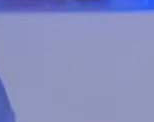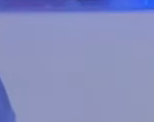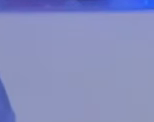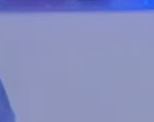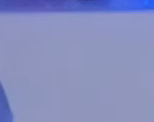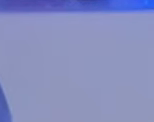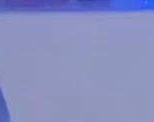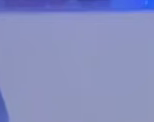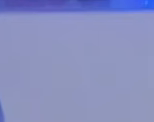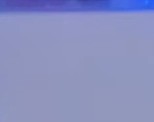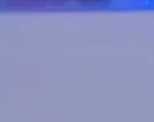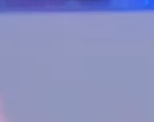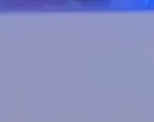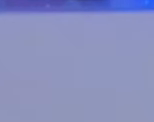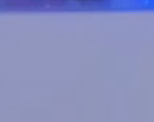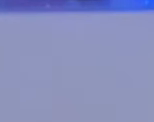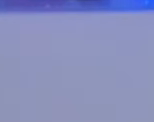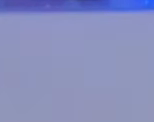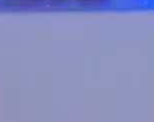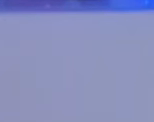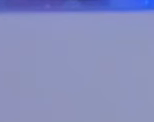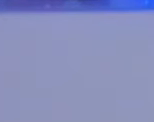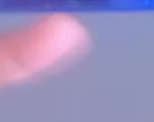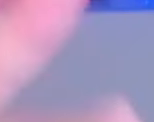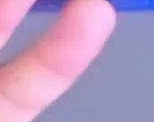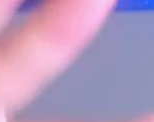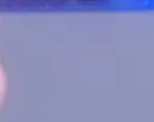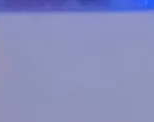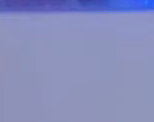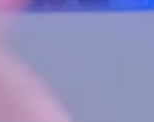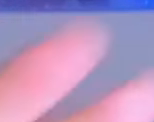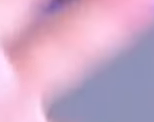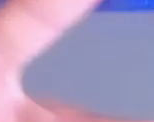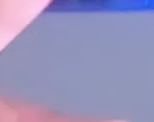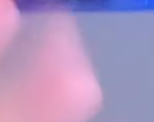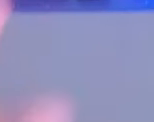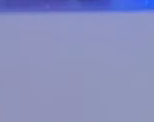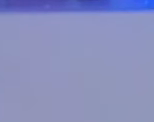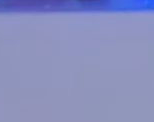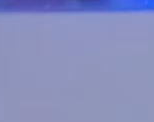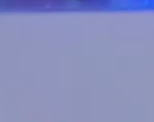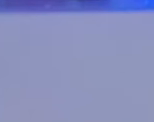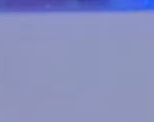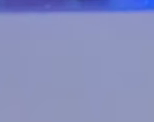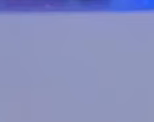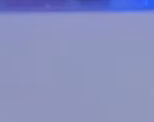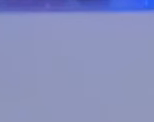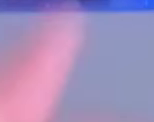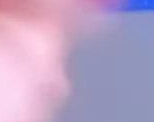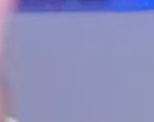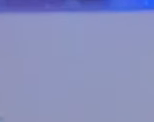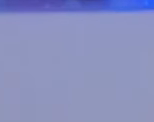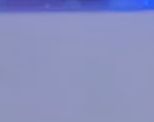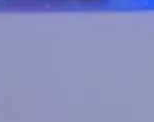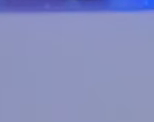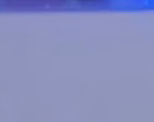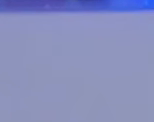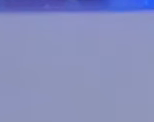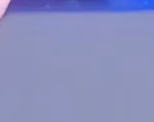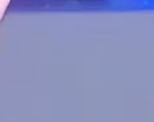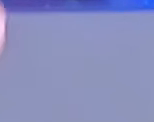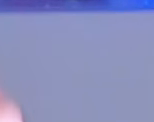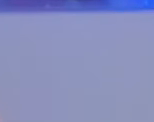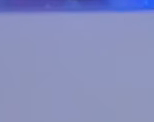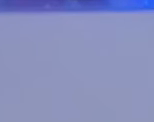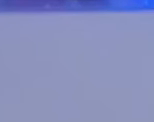obviamente no para felicitarle el cumpleaños, pero sí es cierto que en la imagen de Nicolás Maduro, en su semblante